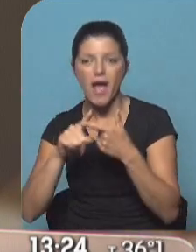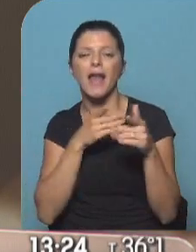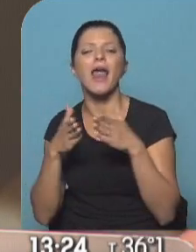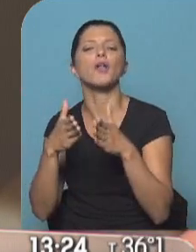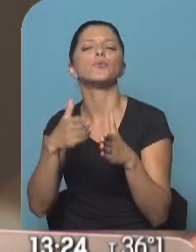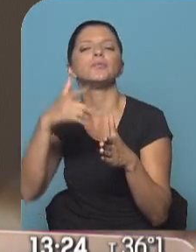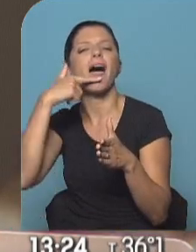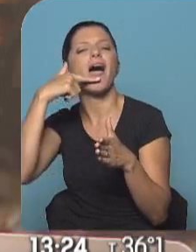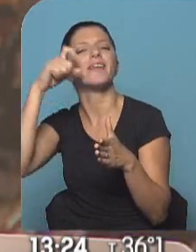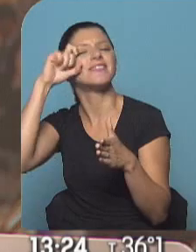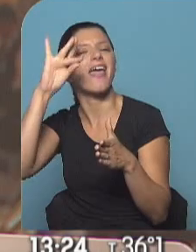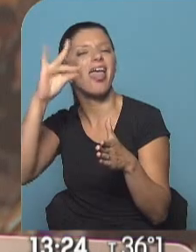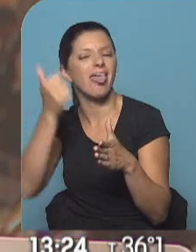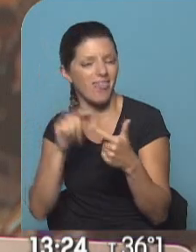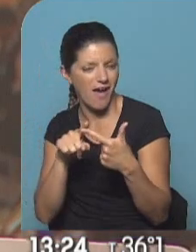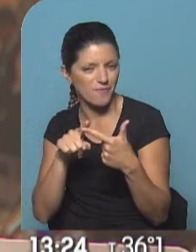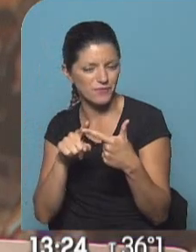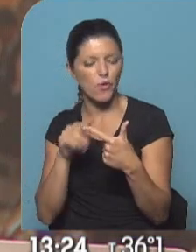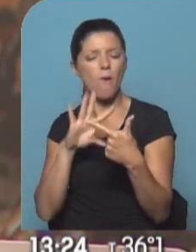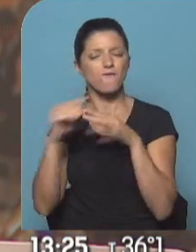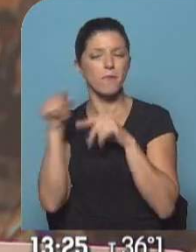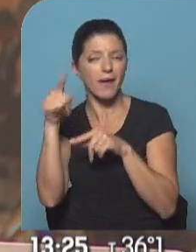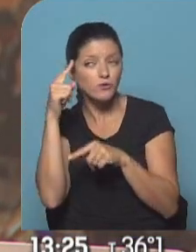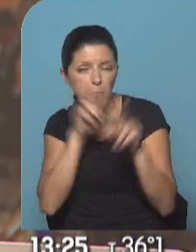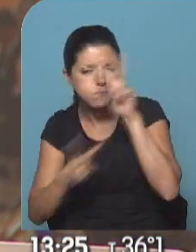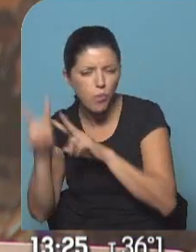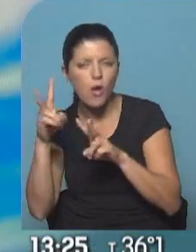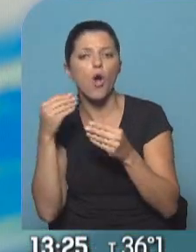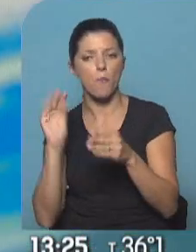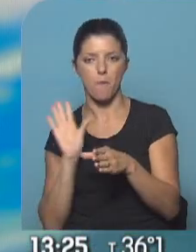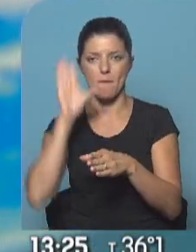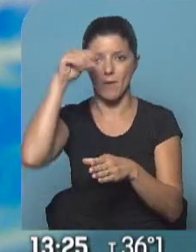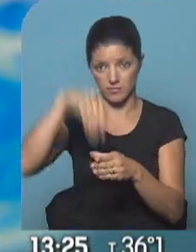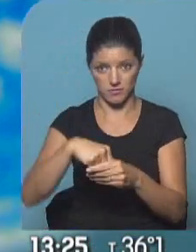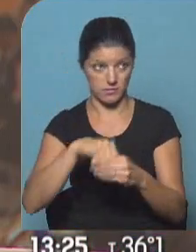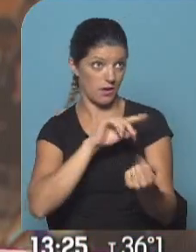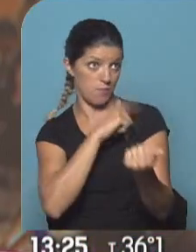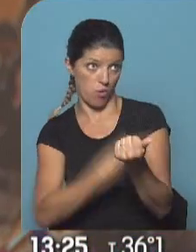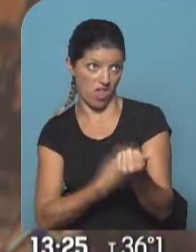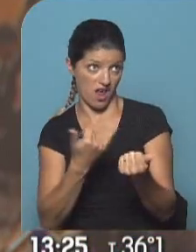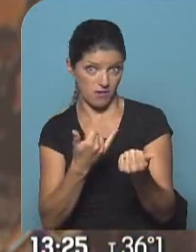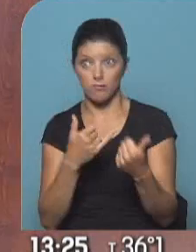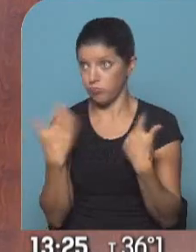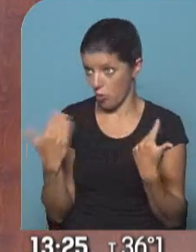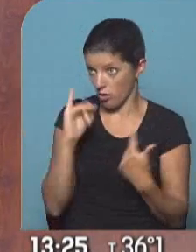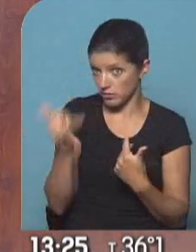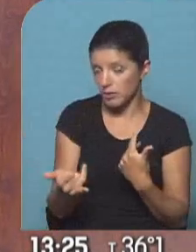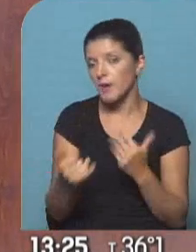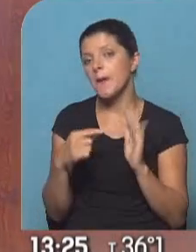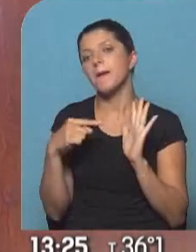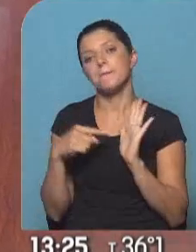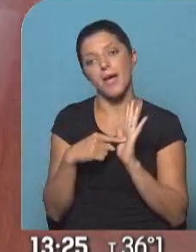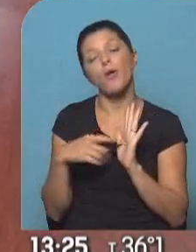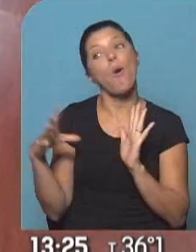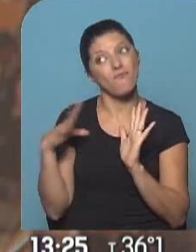diferentes con los que China busca tener un protagonismo diferente. Tiene el poder para hacerlo. Tiene la capacidad para hacerlo, todavía ese lugar